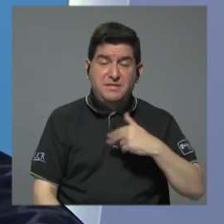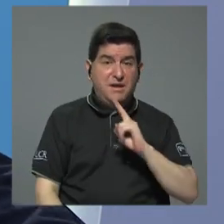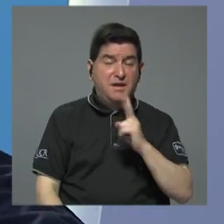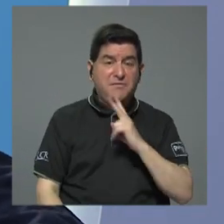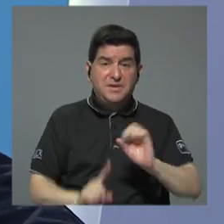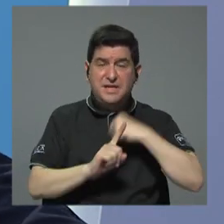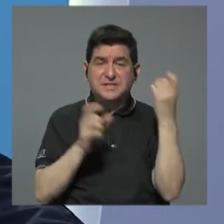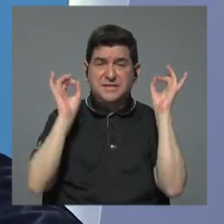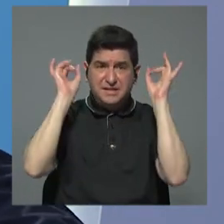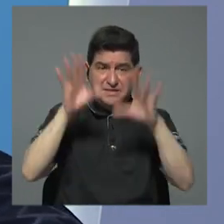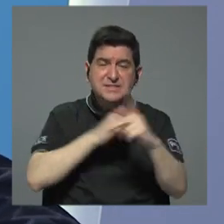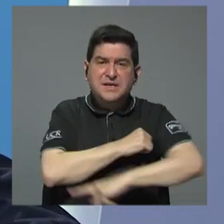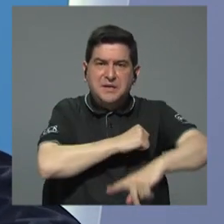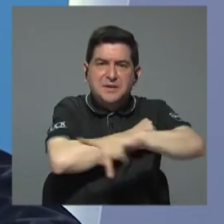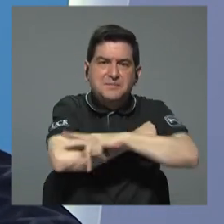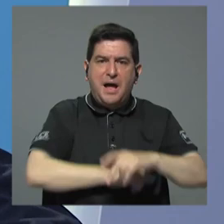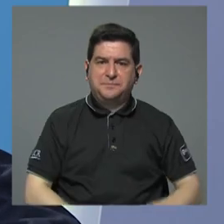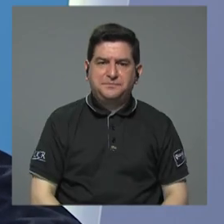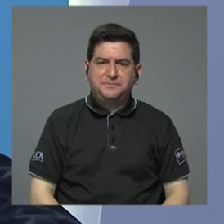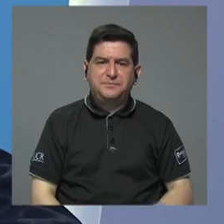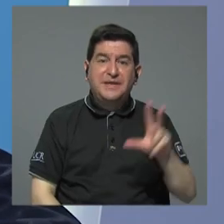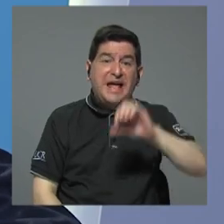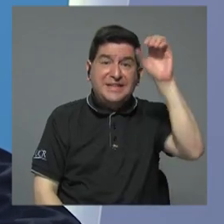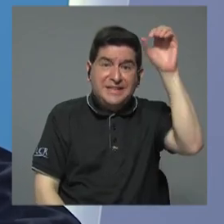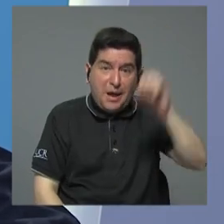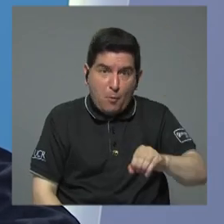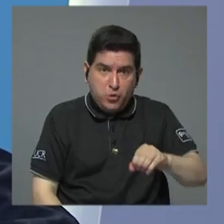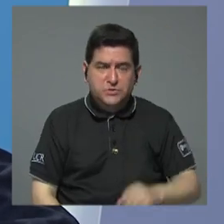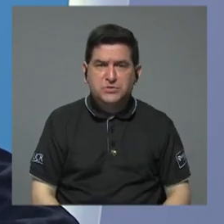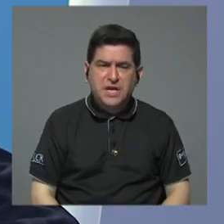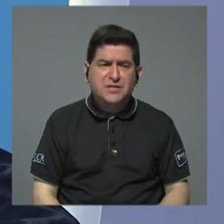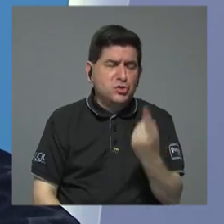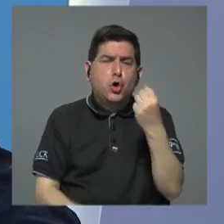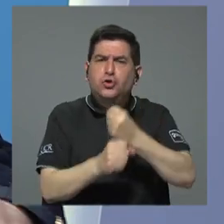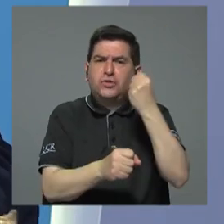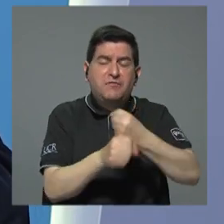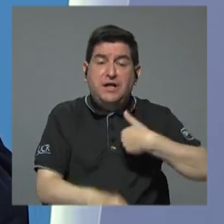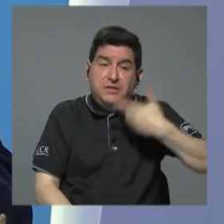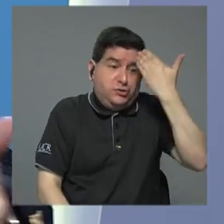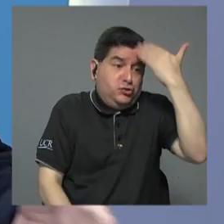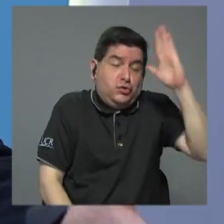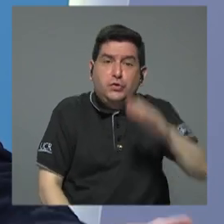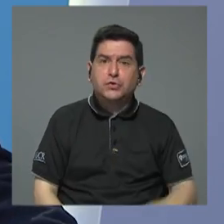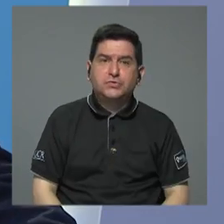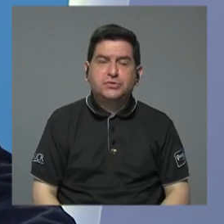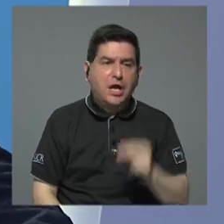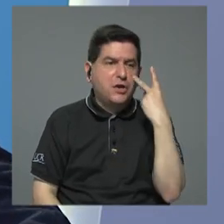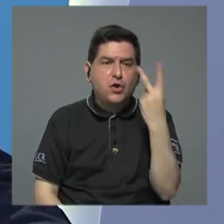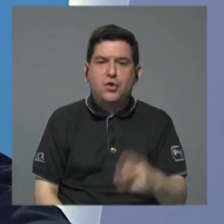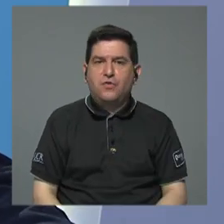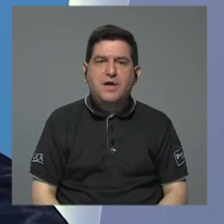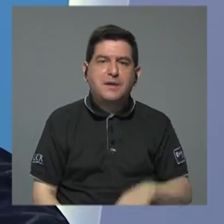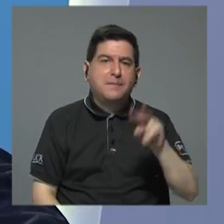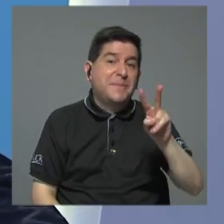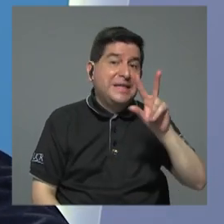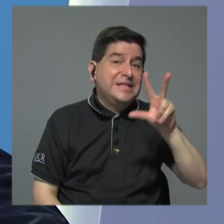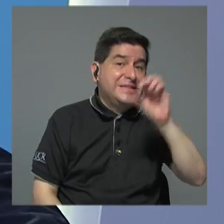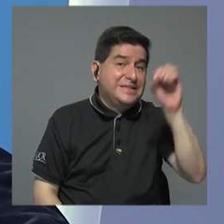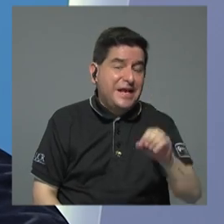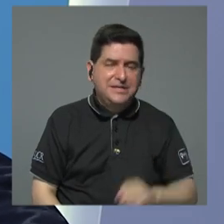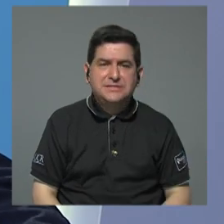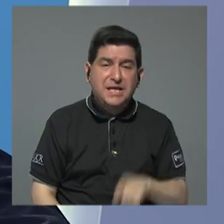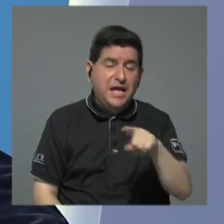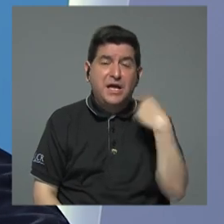verdadera tragedia en nuestro país. Es que 30% de desempleo, yo no sé cómo no lo están 23, viendo y eso solo 23. Se